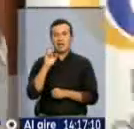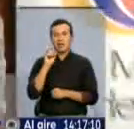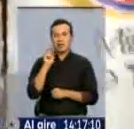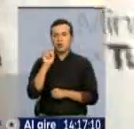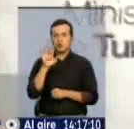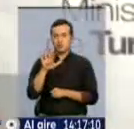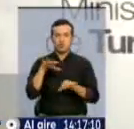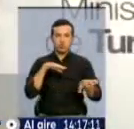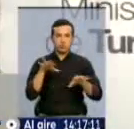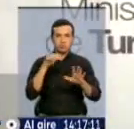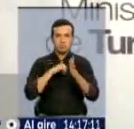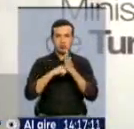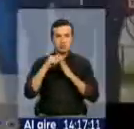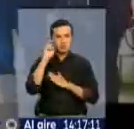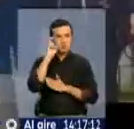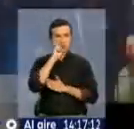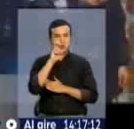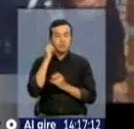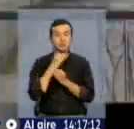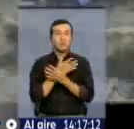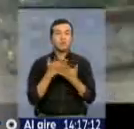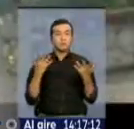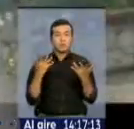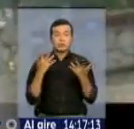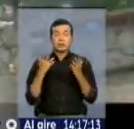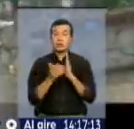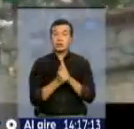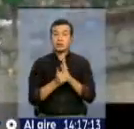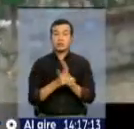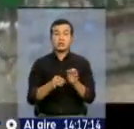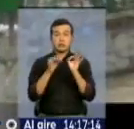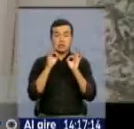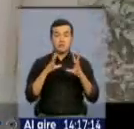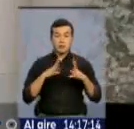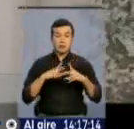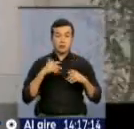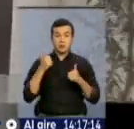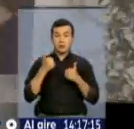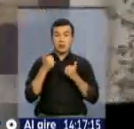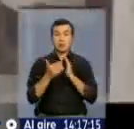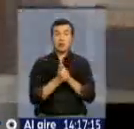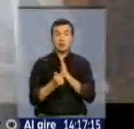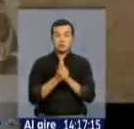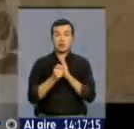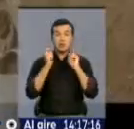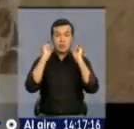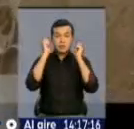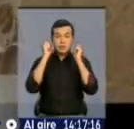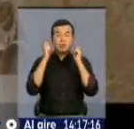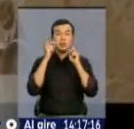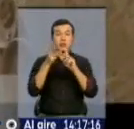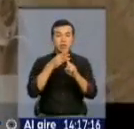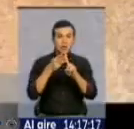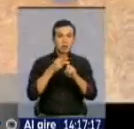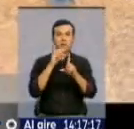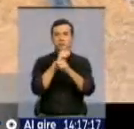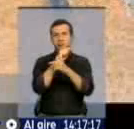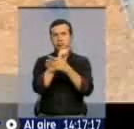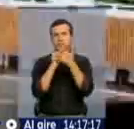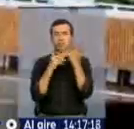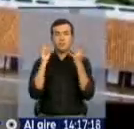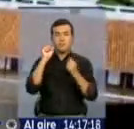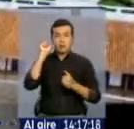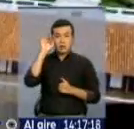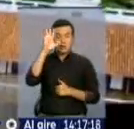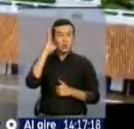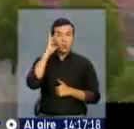del Ministerio de Turismo, indicó que uno de los aciertos para que este feriado tenga éxito fue la campaña que se realizó en redes sociales. El video